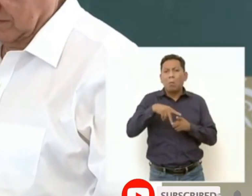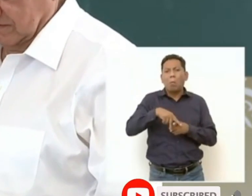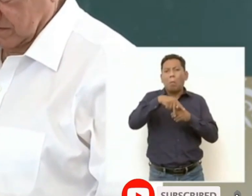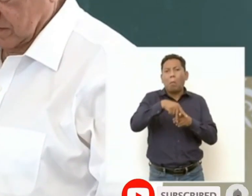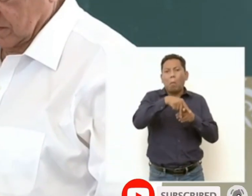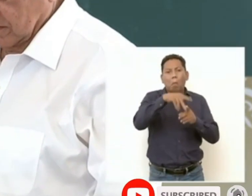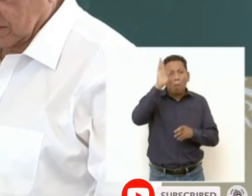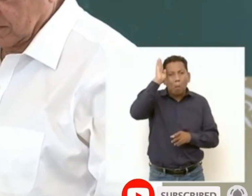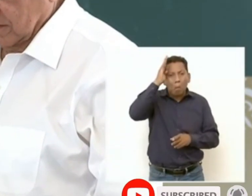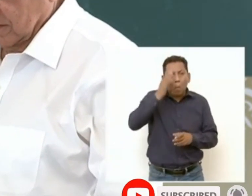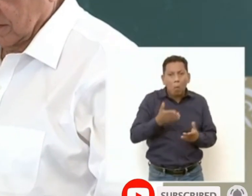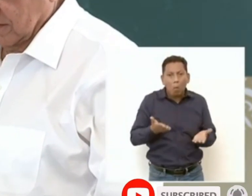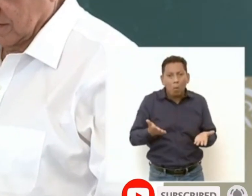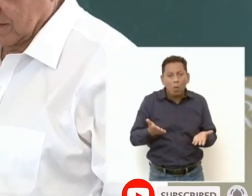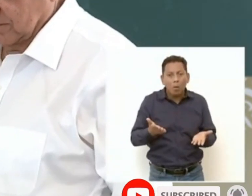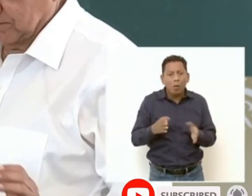mula.